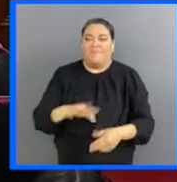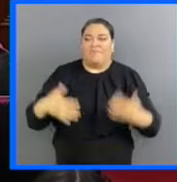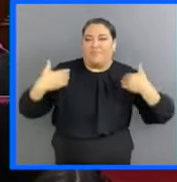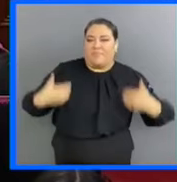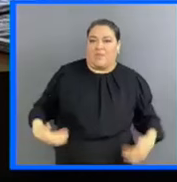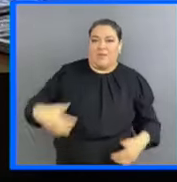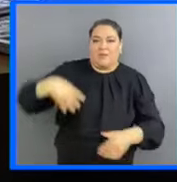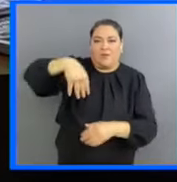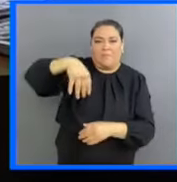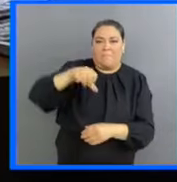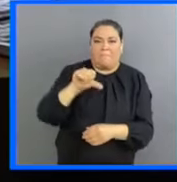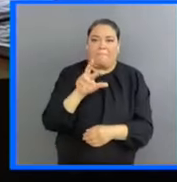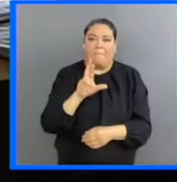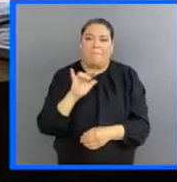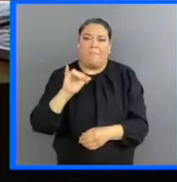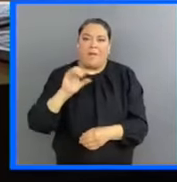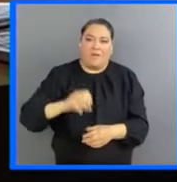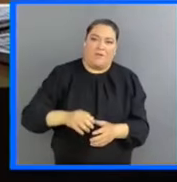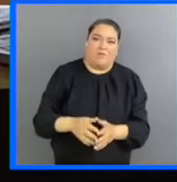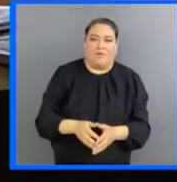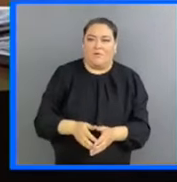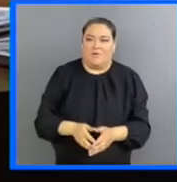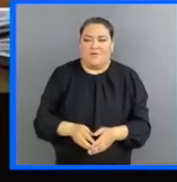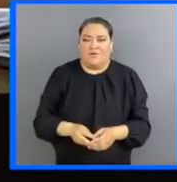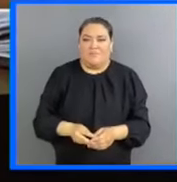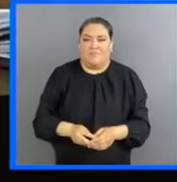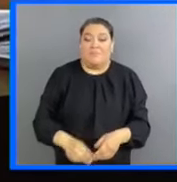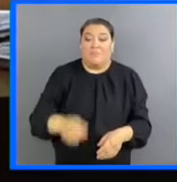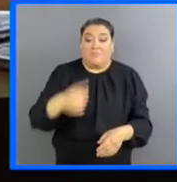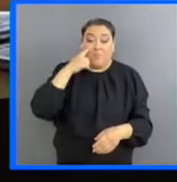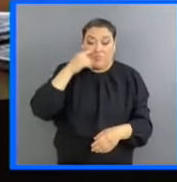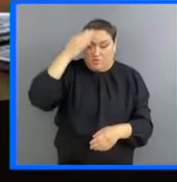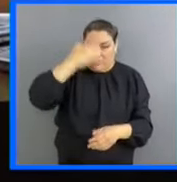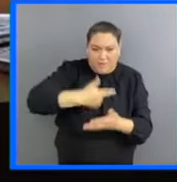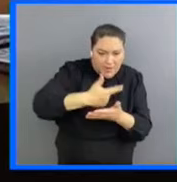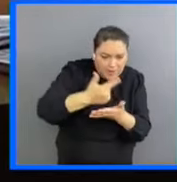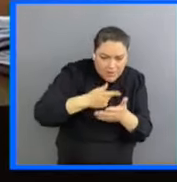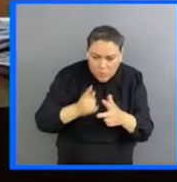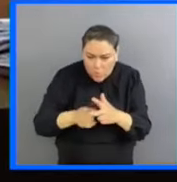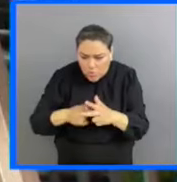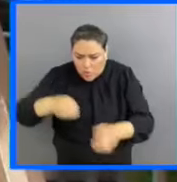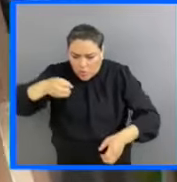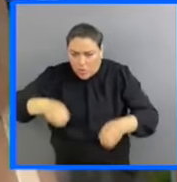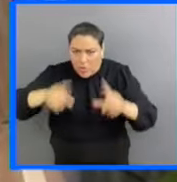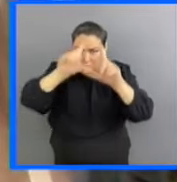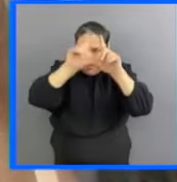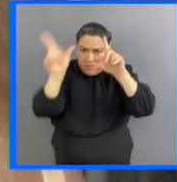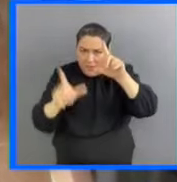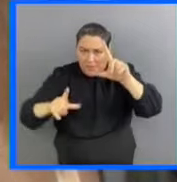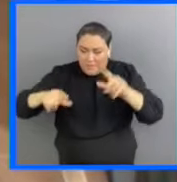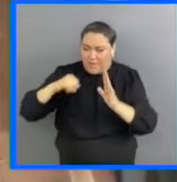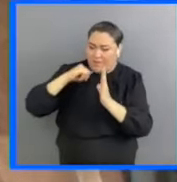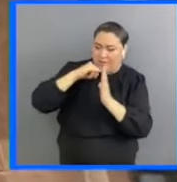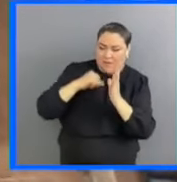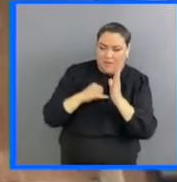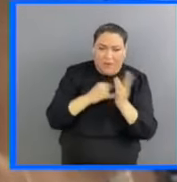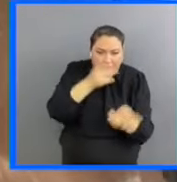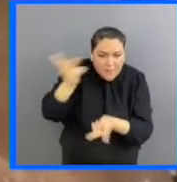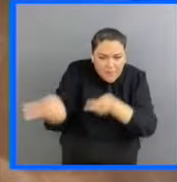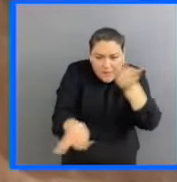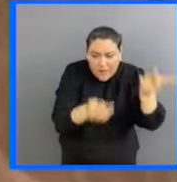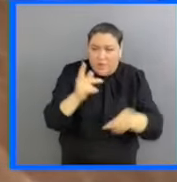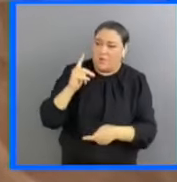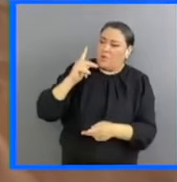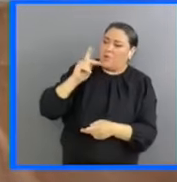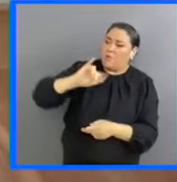Peña. Datos del Censo Nacional de Impartición de Justicia Federal del INEGI revelan que el Poder Judicial aún tiene